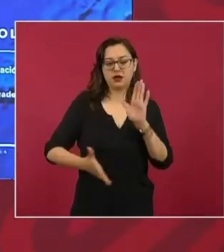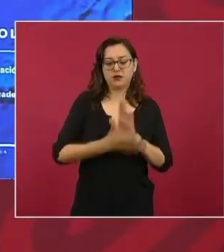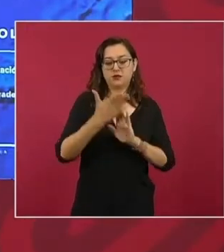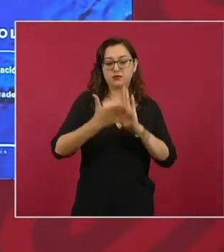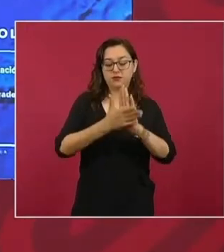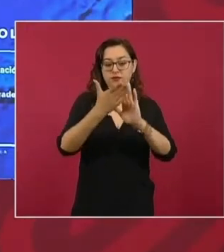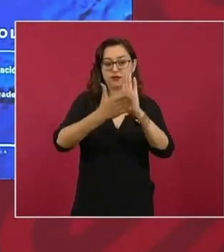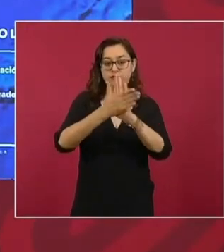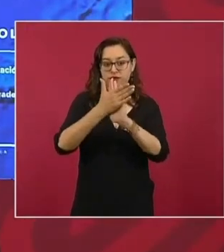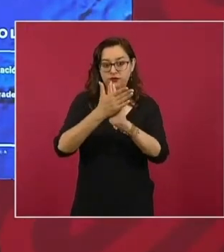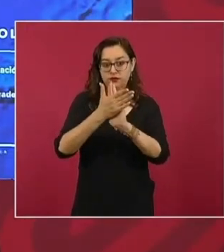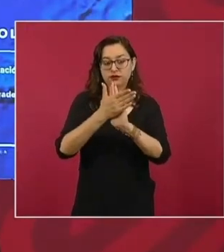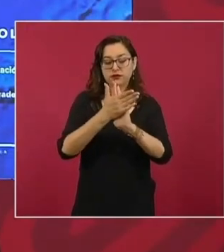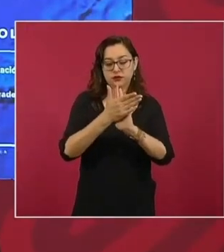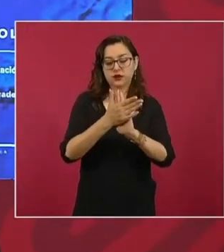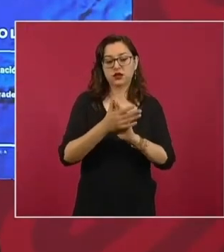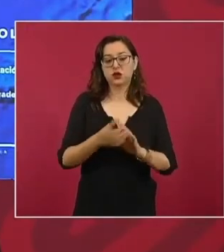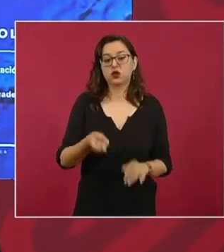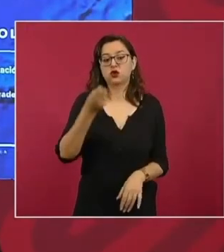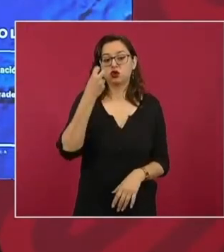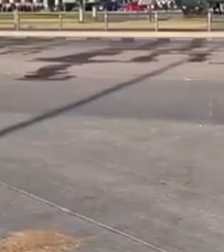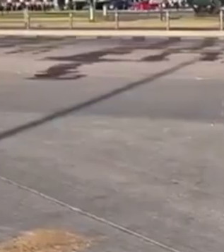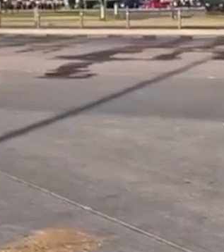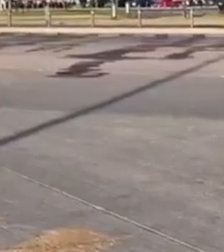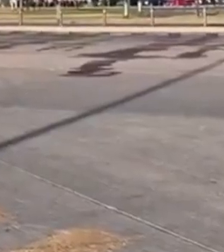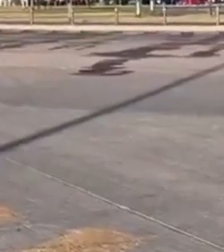más el aeropuerto.